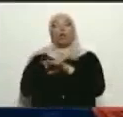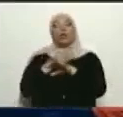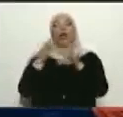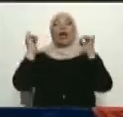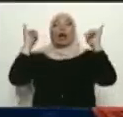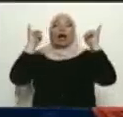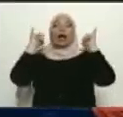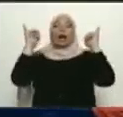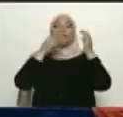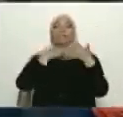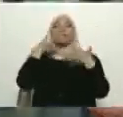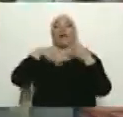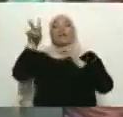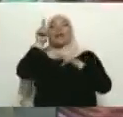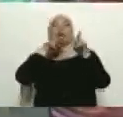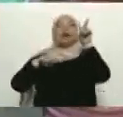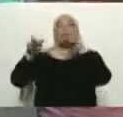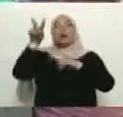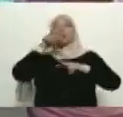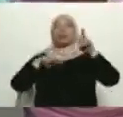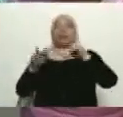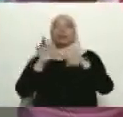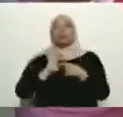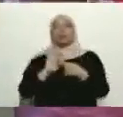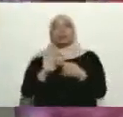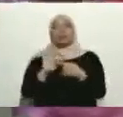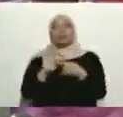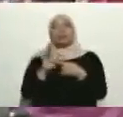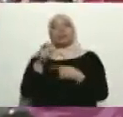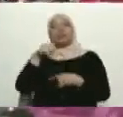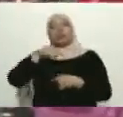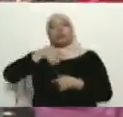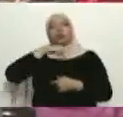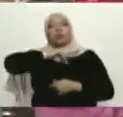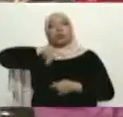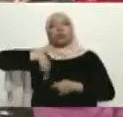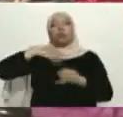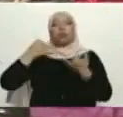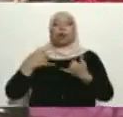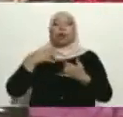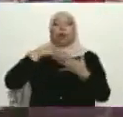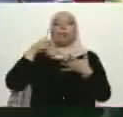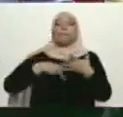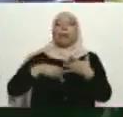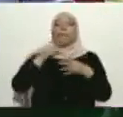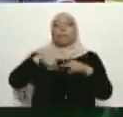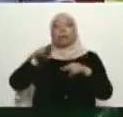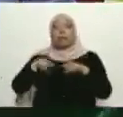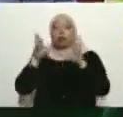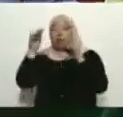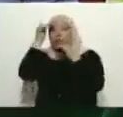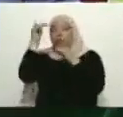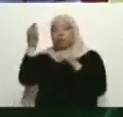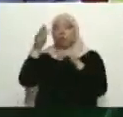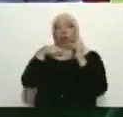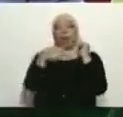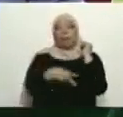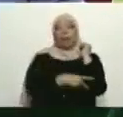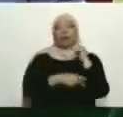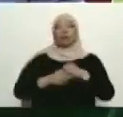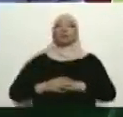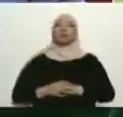todo el plan de recreación ustedes saben que se se despliega recreación planes de recreación en los parques en las playas